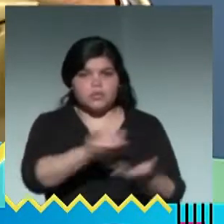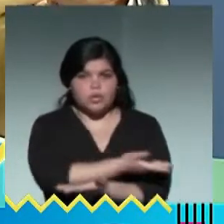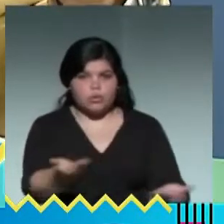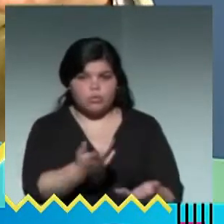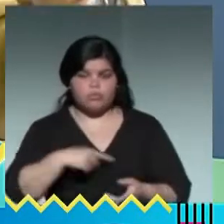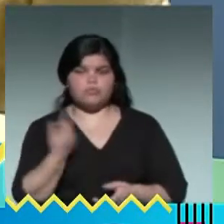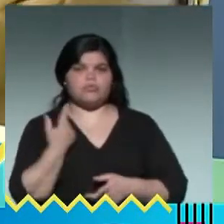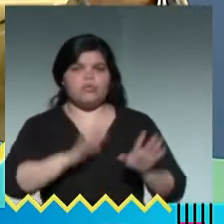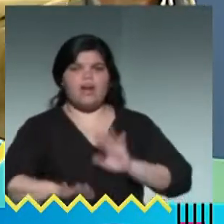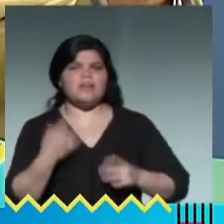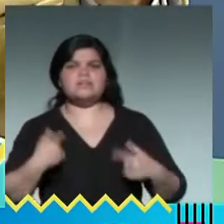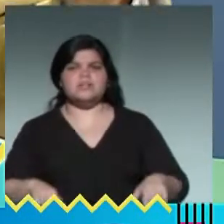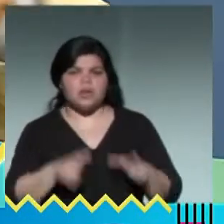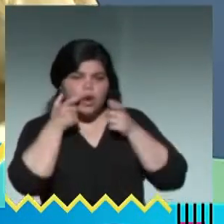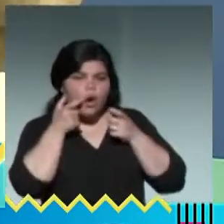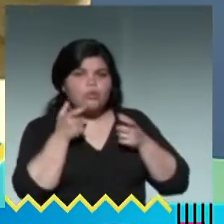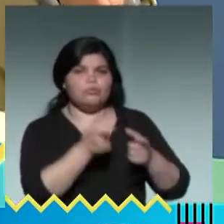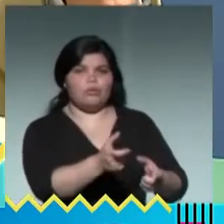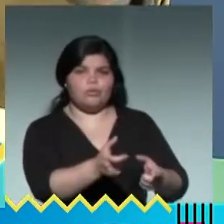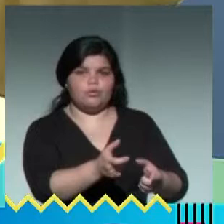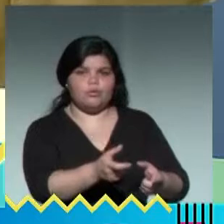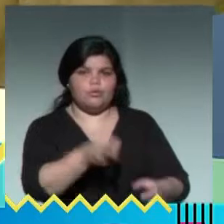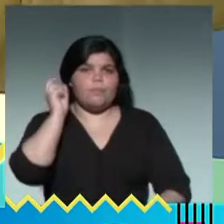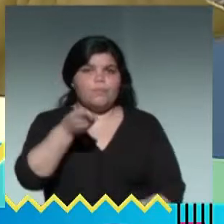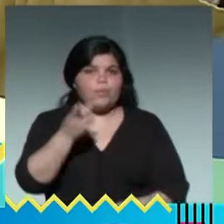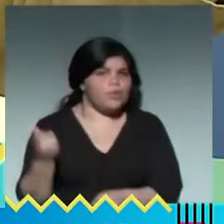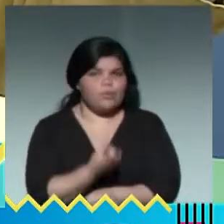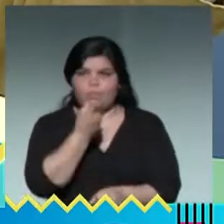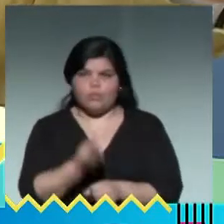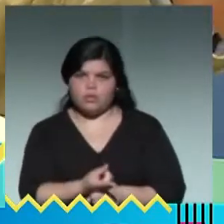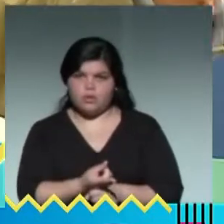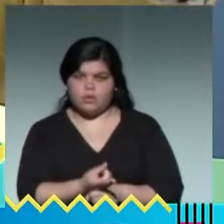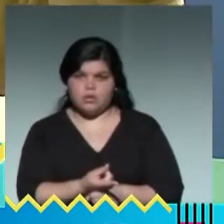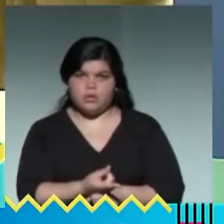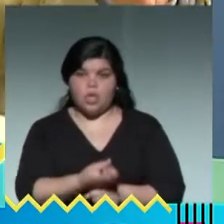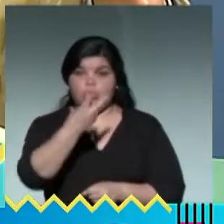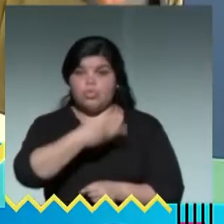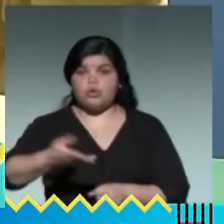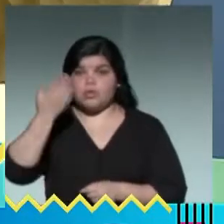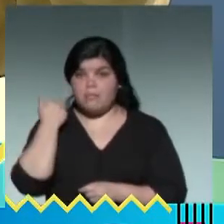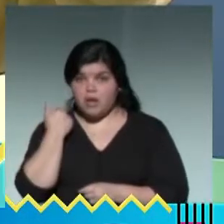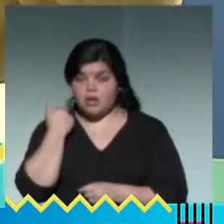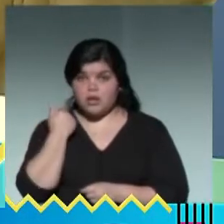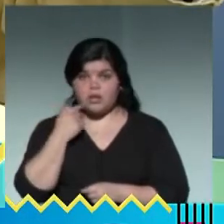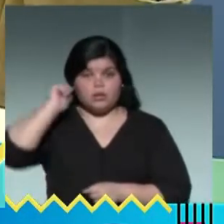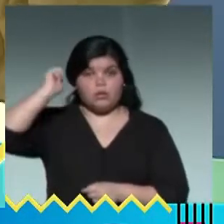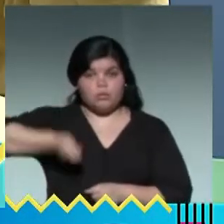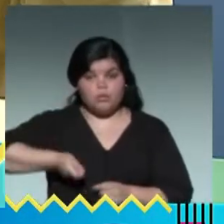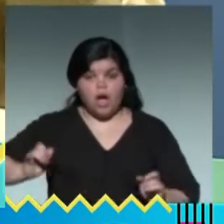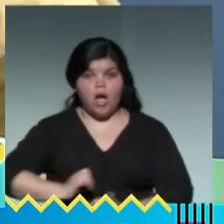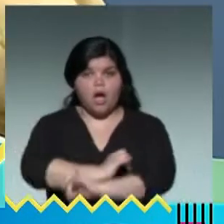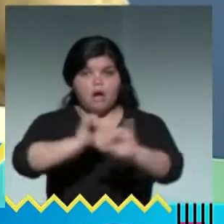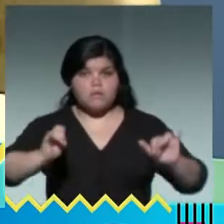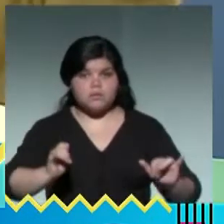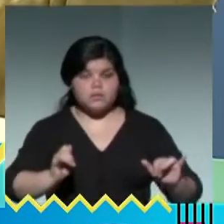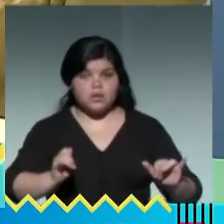eso, porque lo que no puedo hacer es prohibirlo. De hecho, la Corte hace 2 semanas dijo concretamente que eso